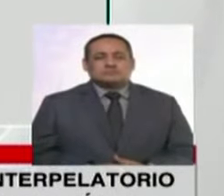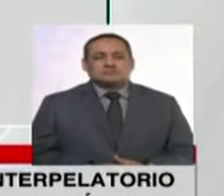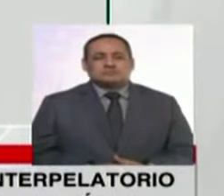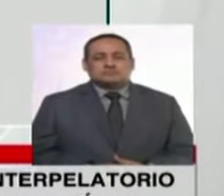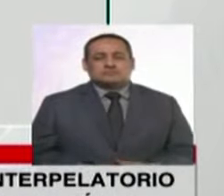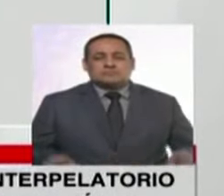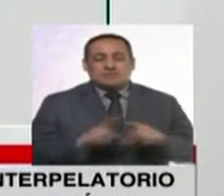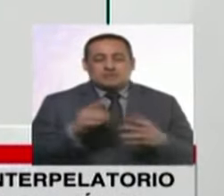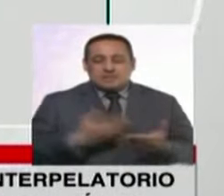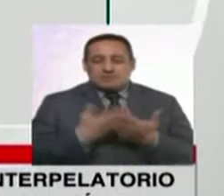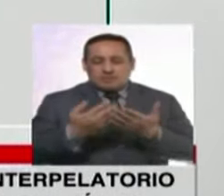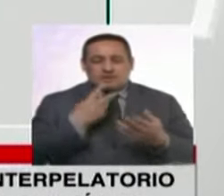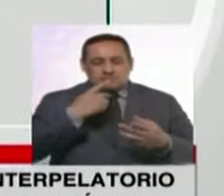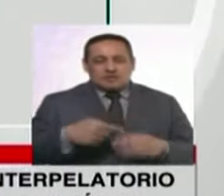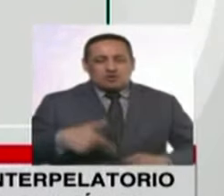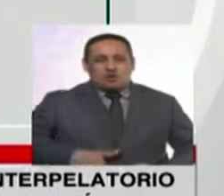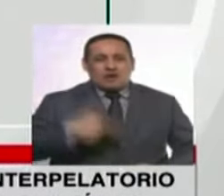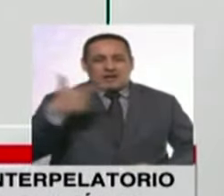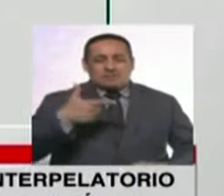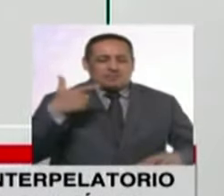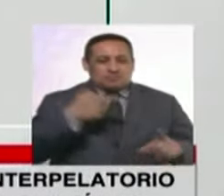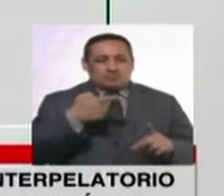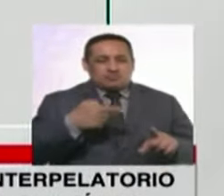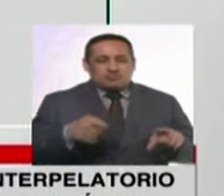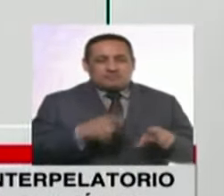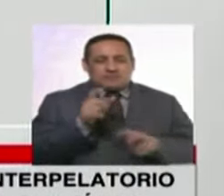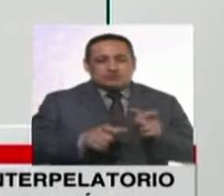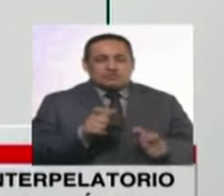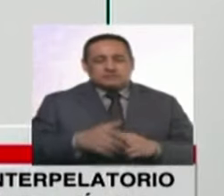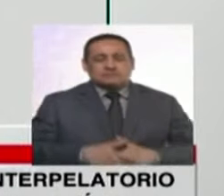incidencia de lesiones con arma de fuego